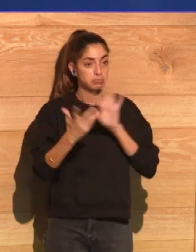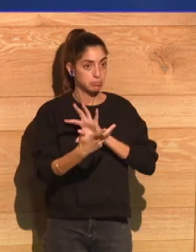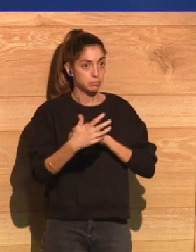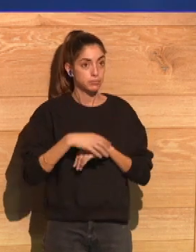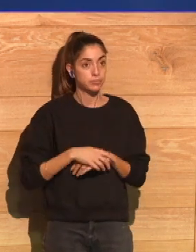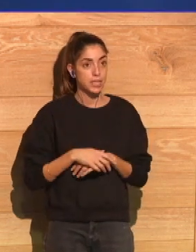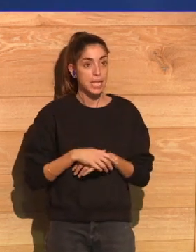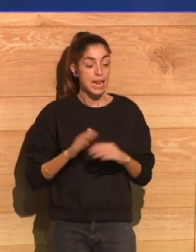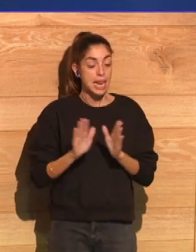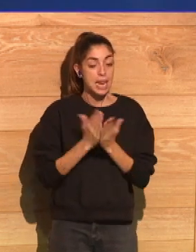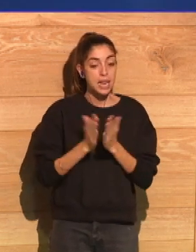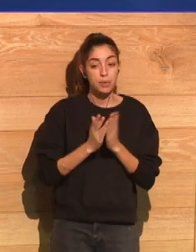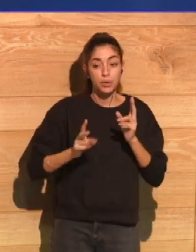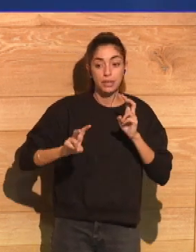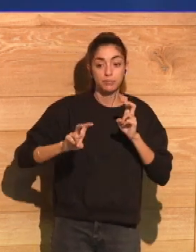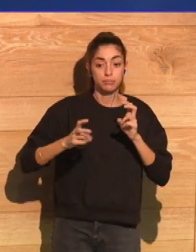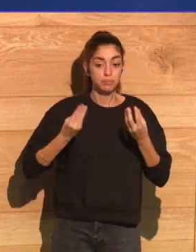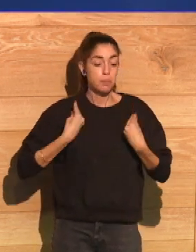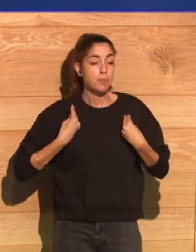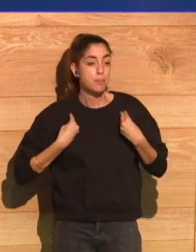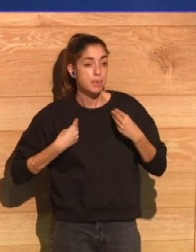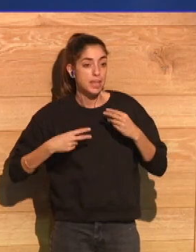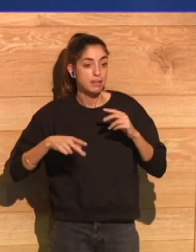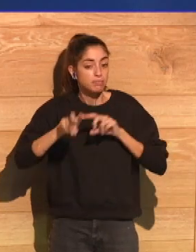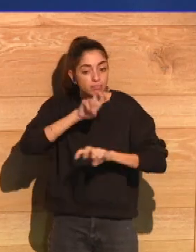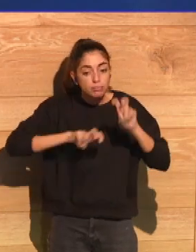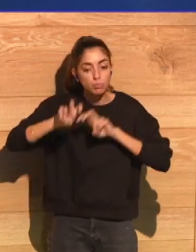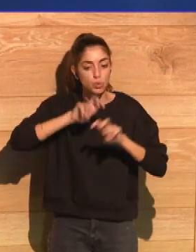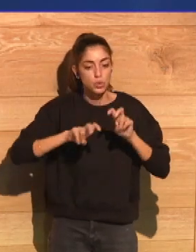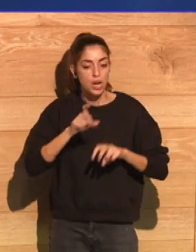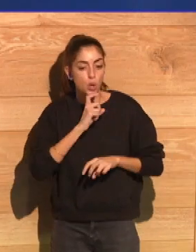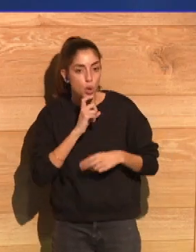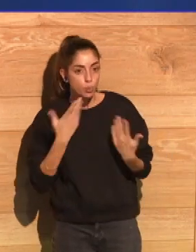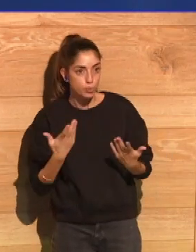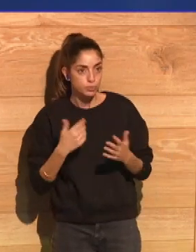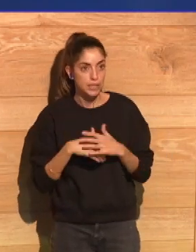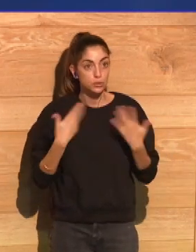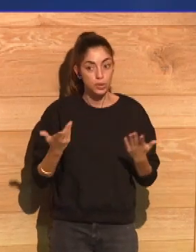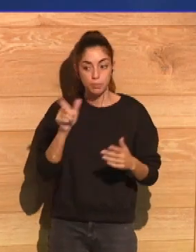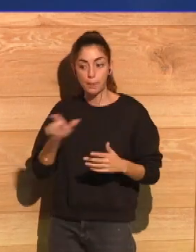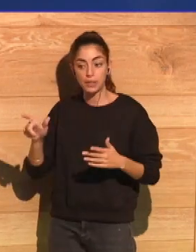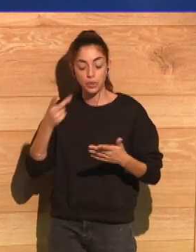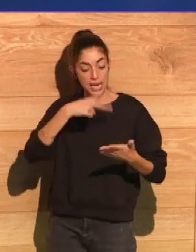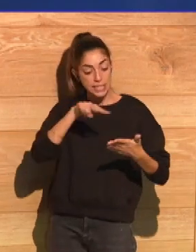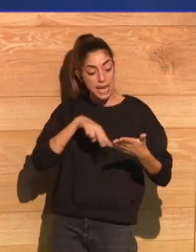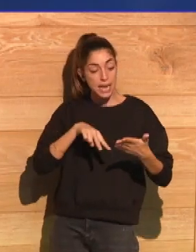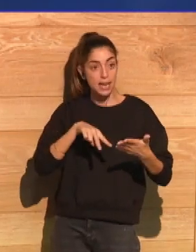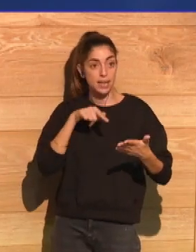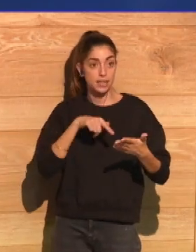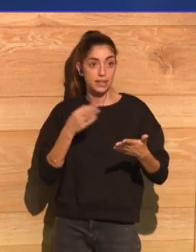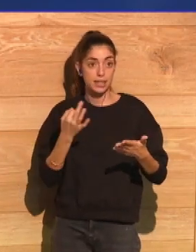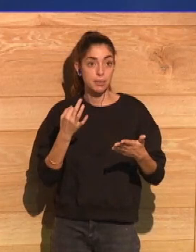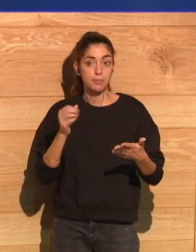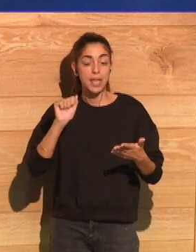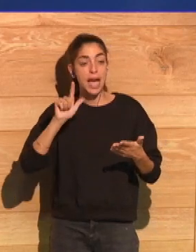Sobre la búsqueda del sentido de la vida. Bueno, los lectores tendrán que leerlo para saber qué es lo que aprende Alison Bechdel de